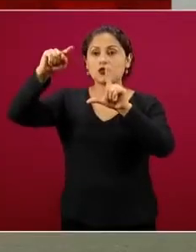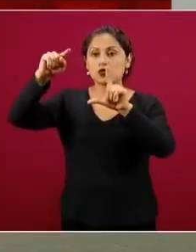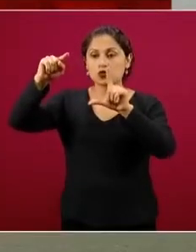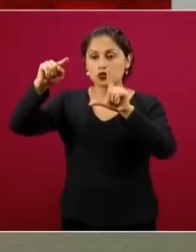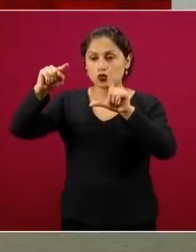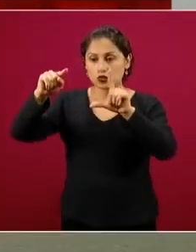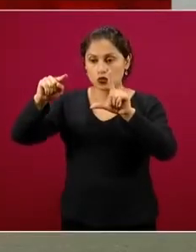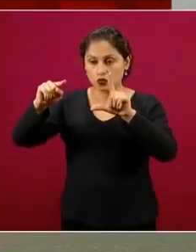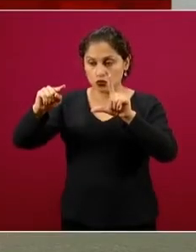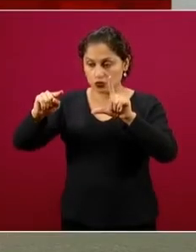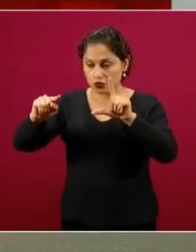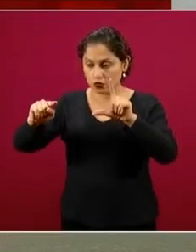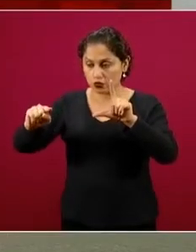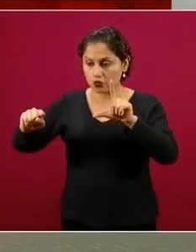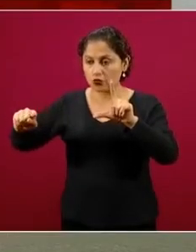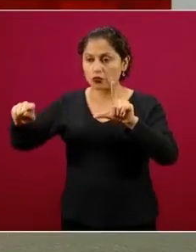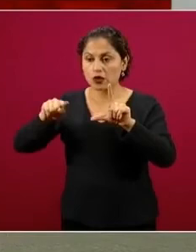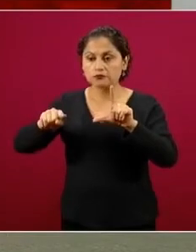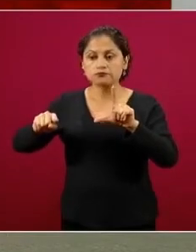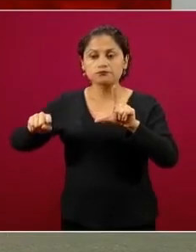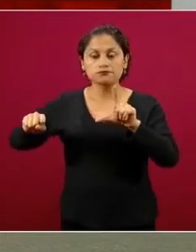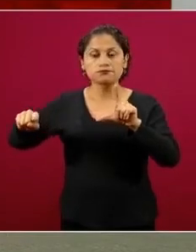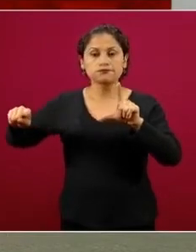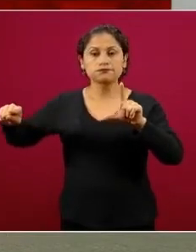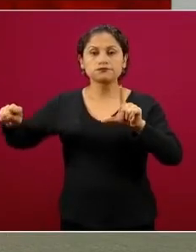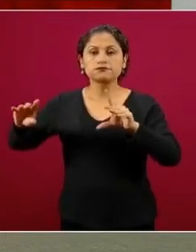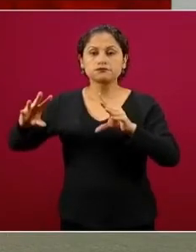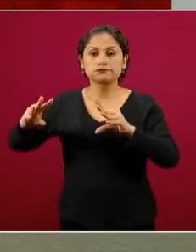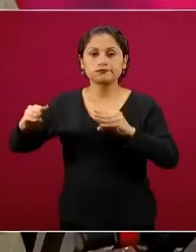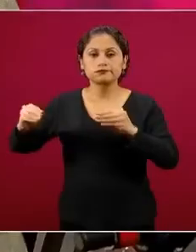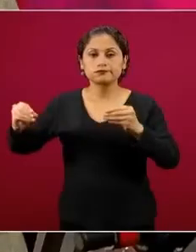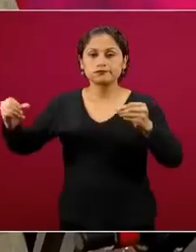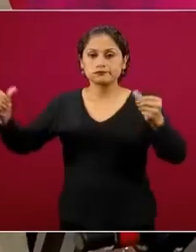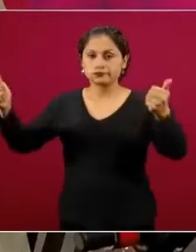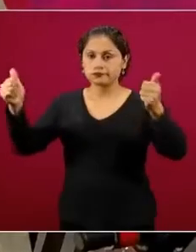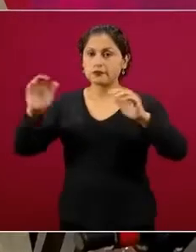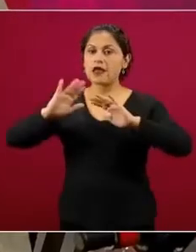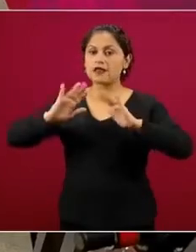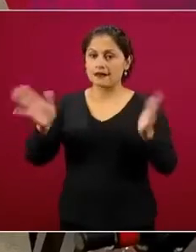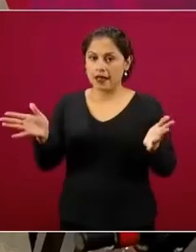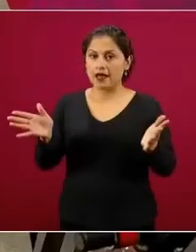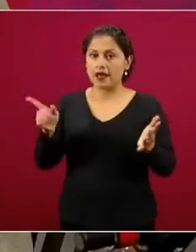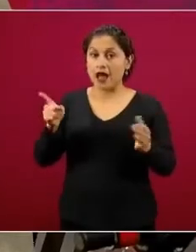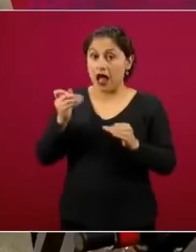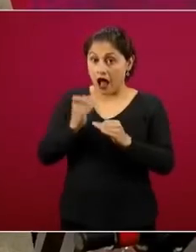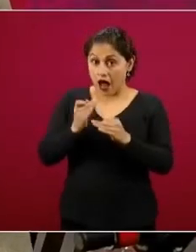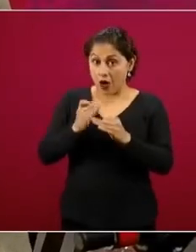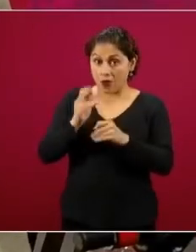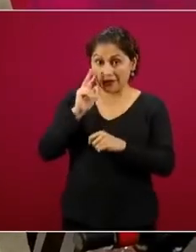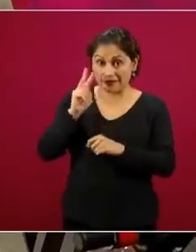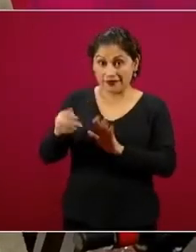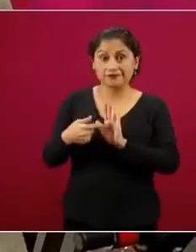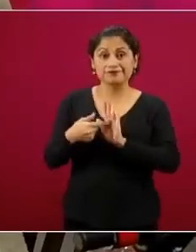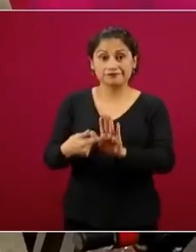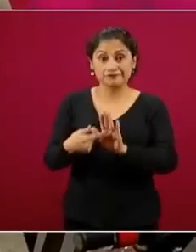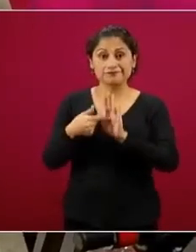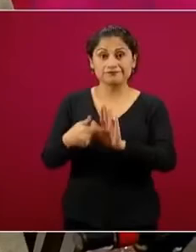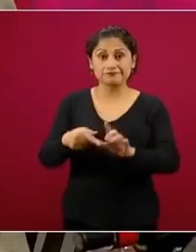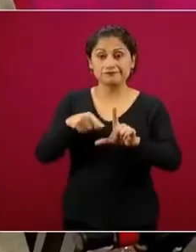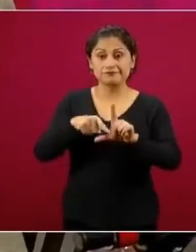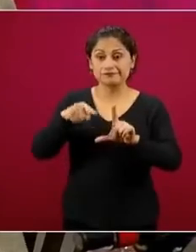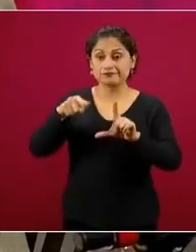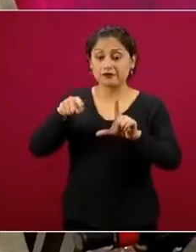punto mínimo. Y aquí sí ya desaparece. Estamos aquí, como lo pueden ver en todas las gráficas que ponemos. Estamos